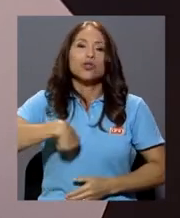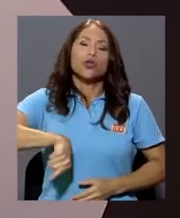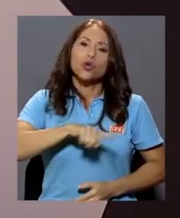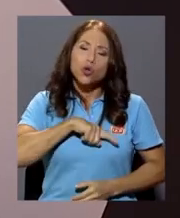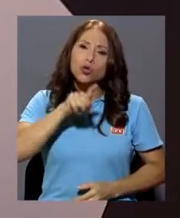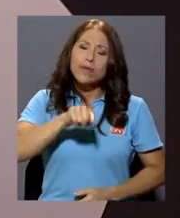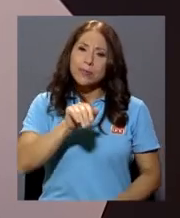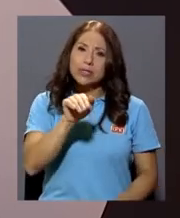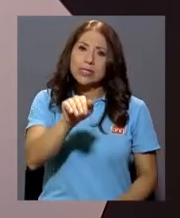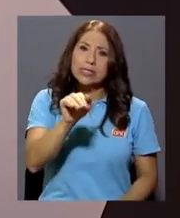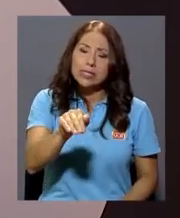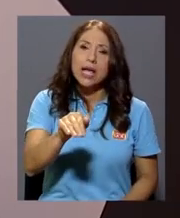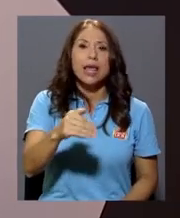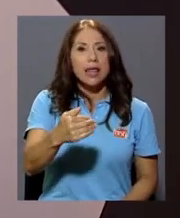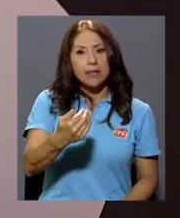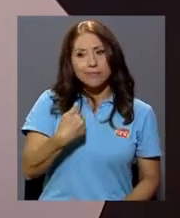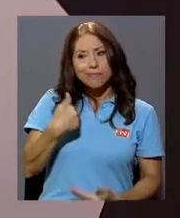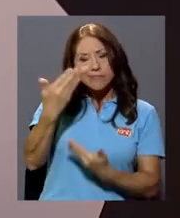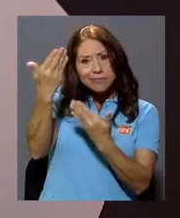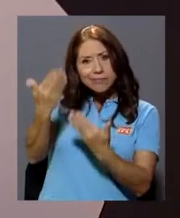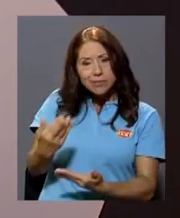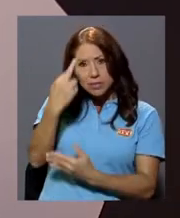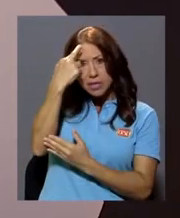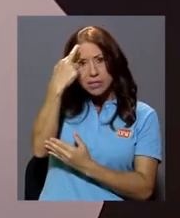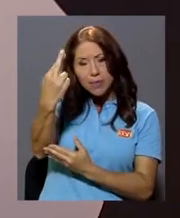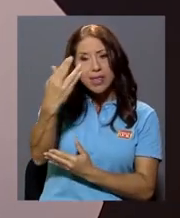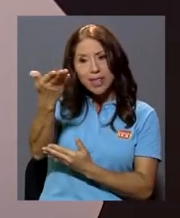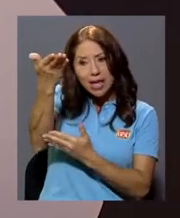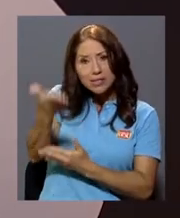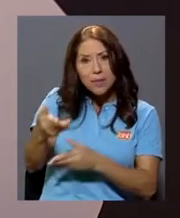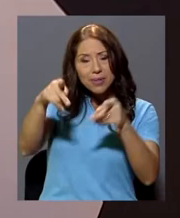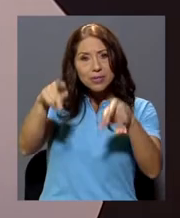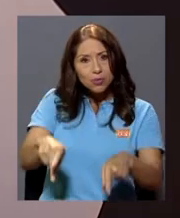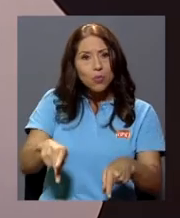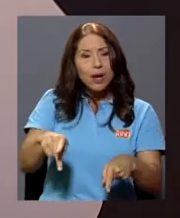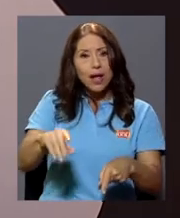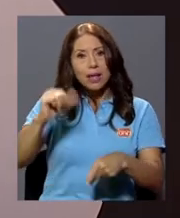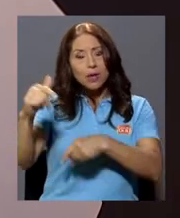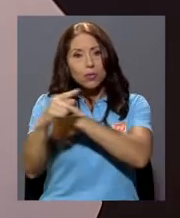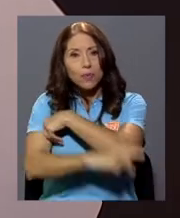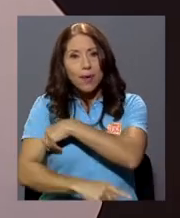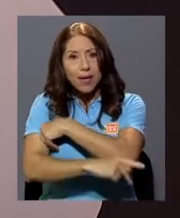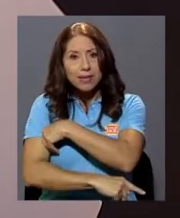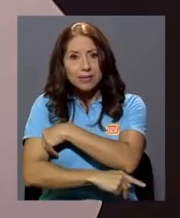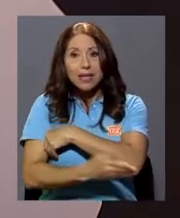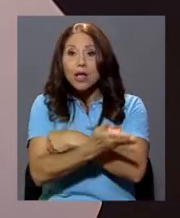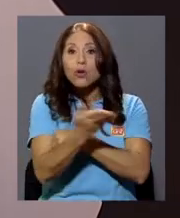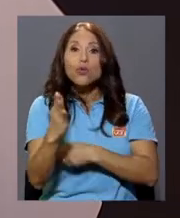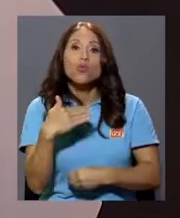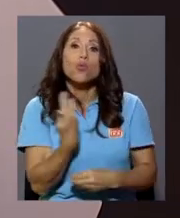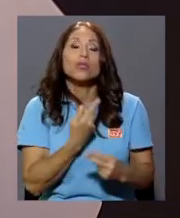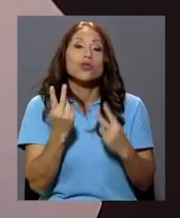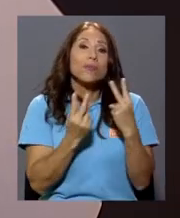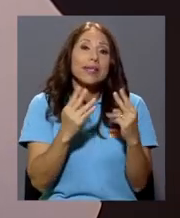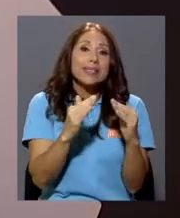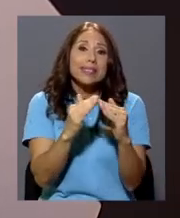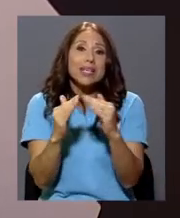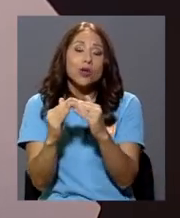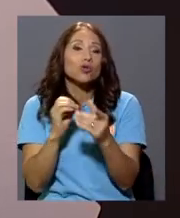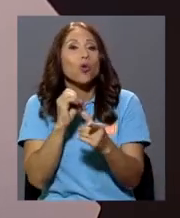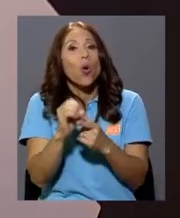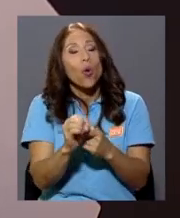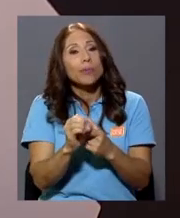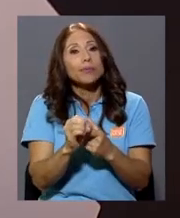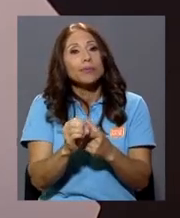poder contar con una dignidad que se le respete al otro lado de la puerta, de quienes son nuestros vecinos o de repente